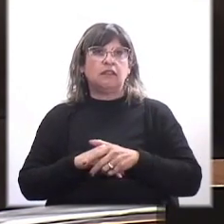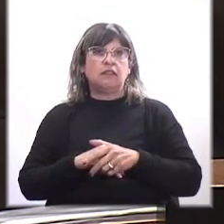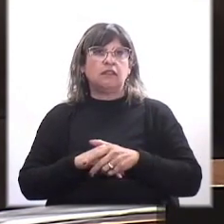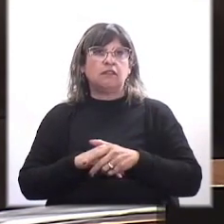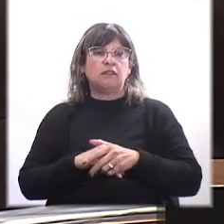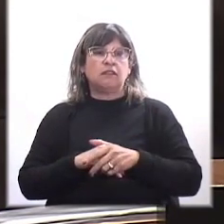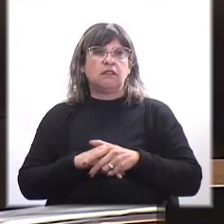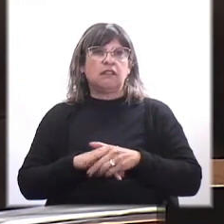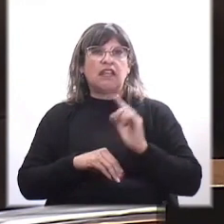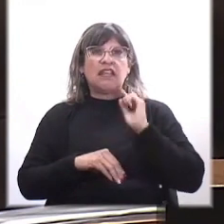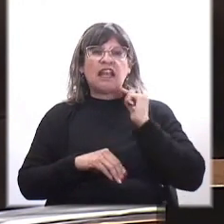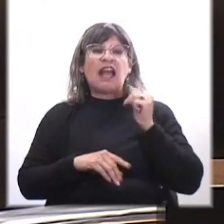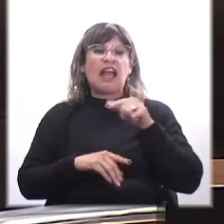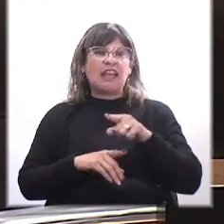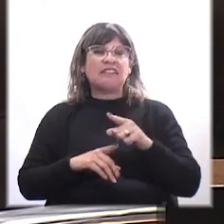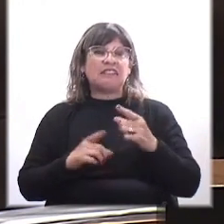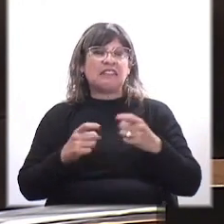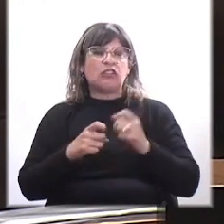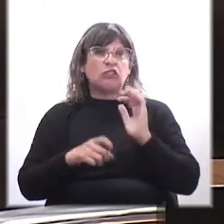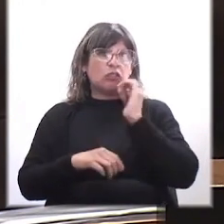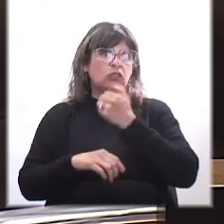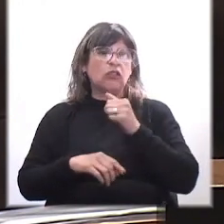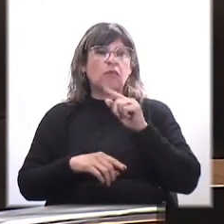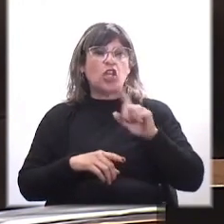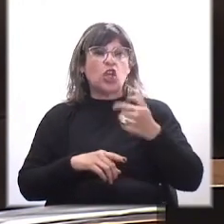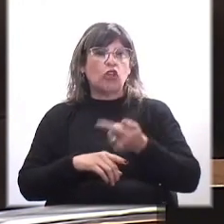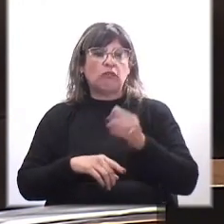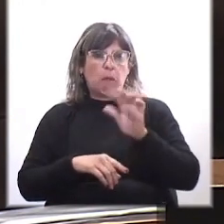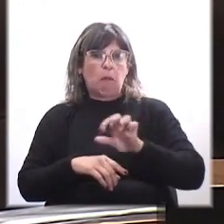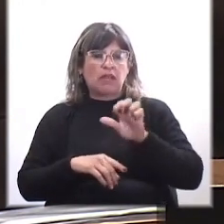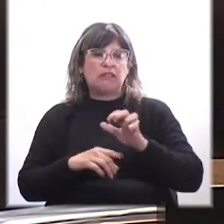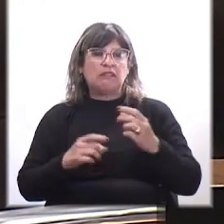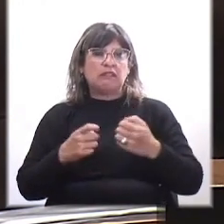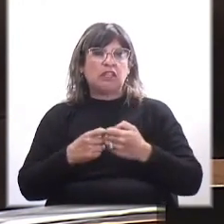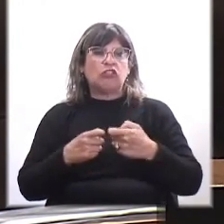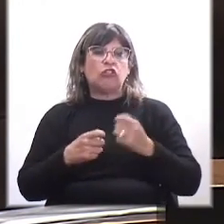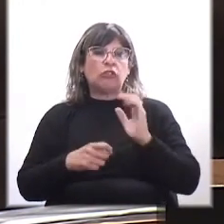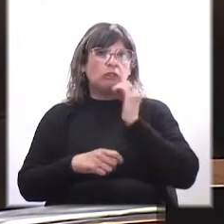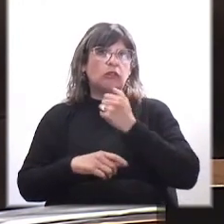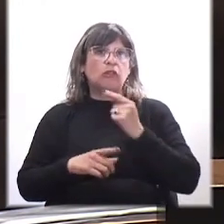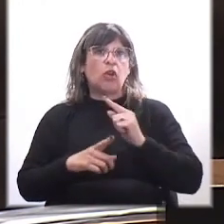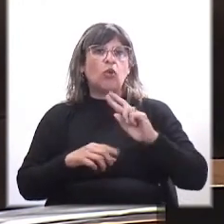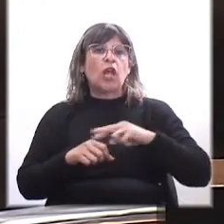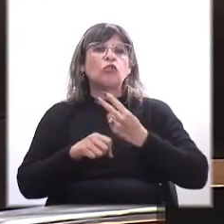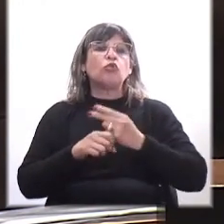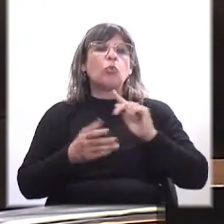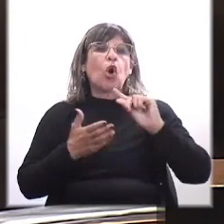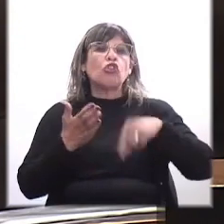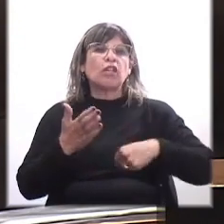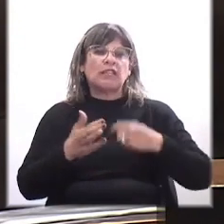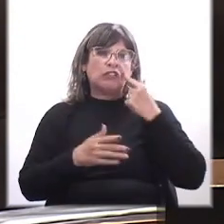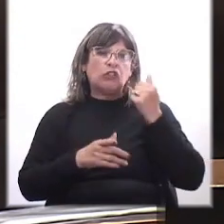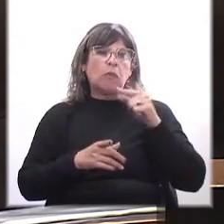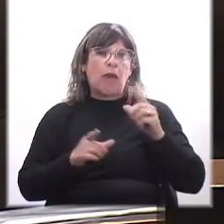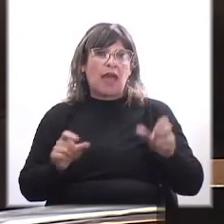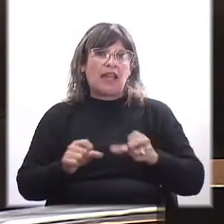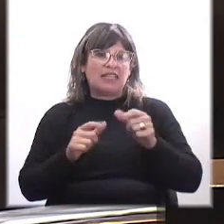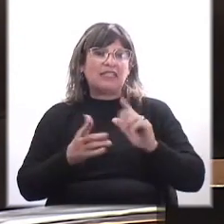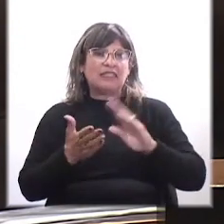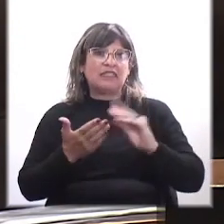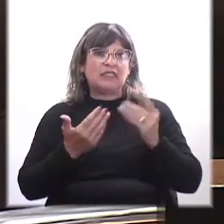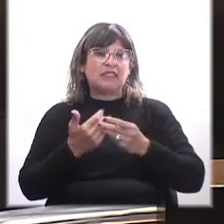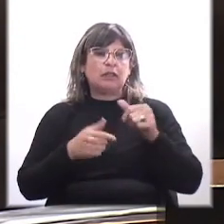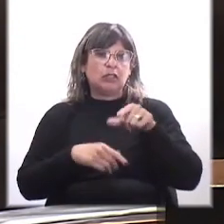Gas Natural Licuado, Sociedad Anónima, y OAS, Sociedad Anónima, firman una subcontratación para la realización del